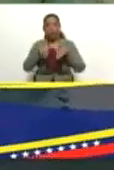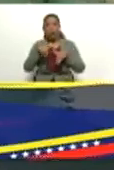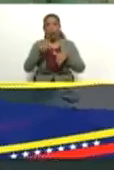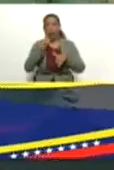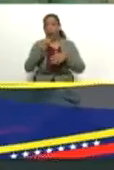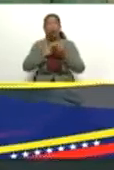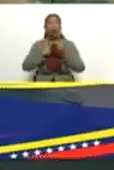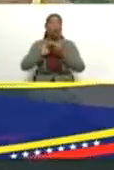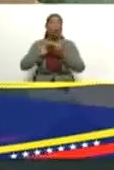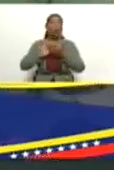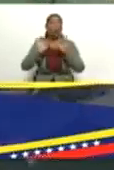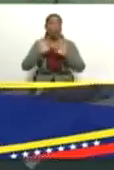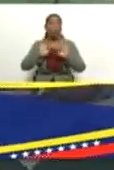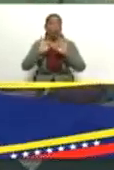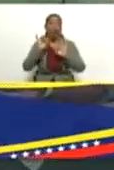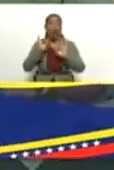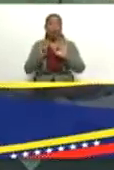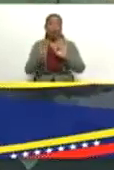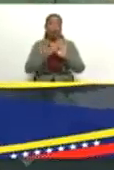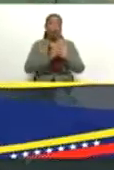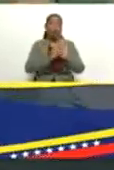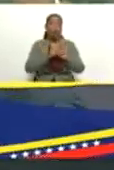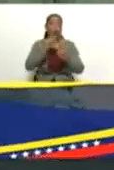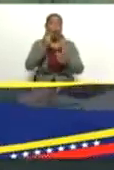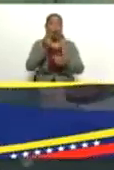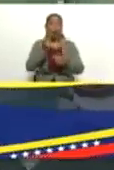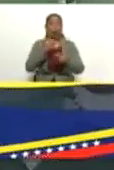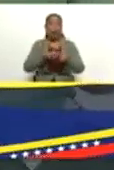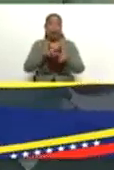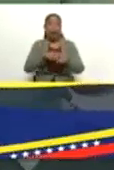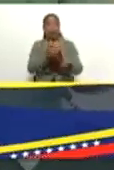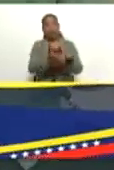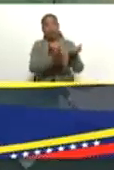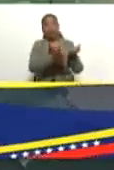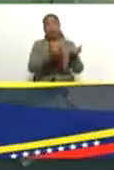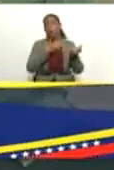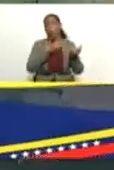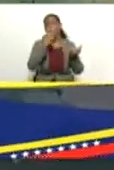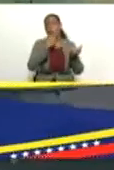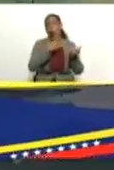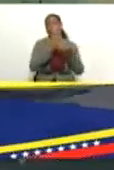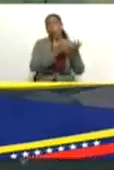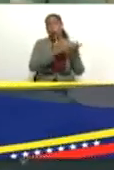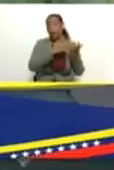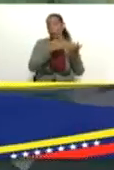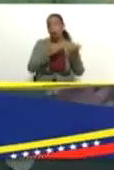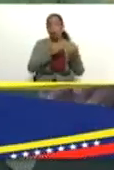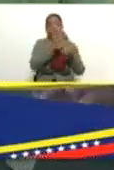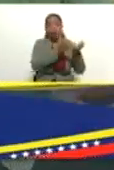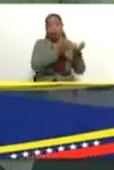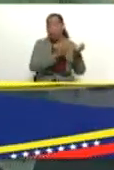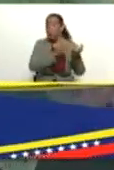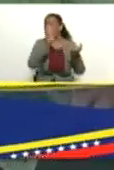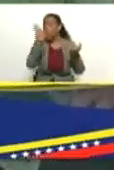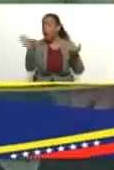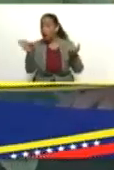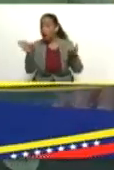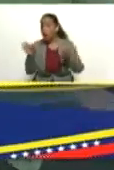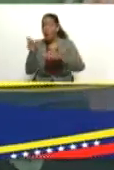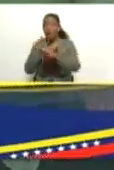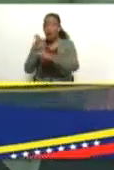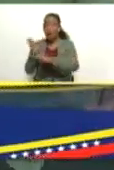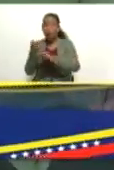excusa de que, bueno, que montamos las caraotas y entonces no puedo ir ahorita porque tengo aquí la comida montada. No, montamos las caraotas, vamos al patio de la casa, vamos a la